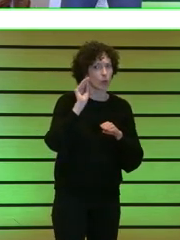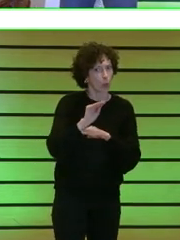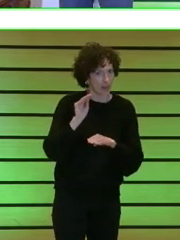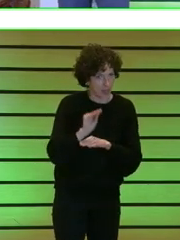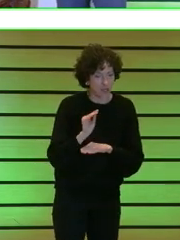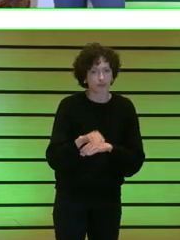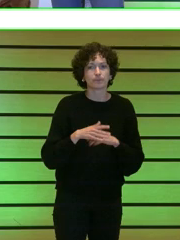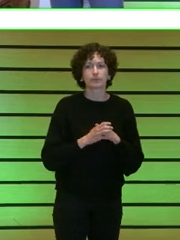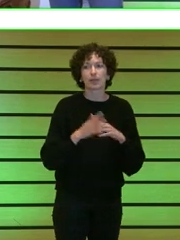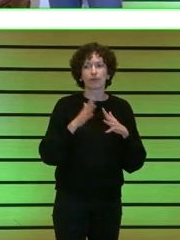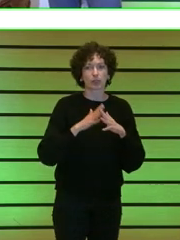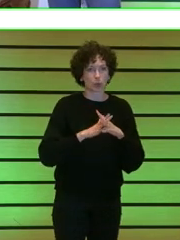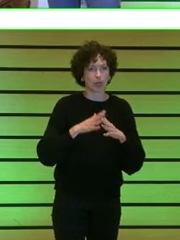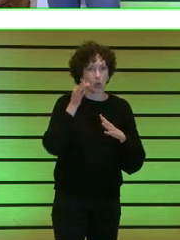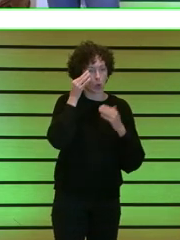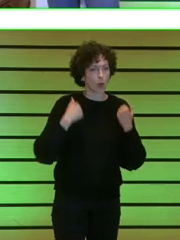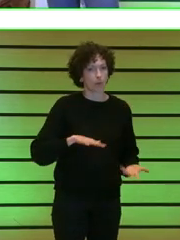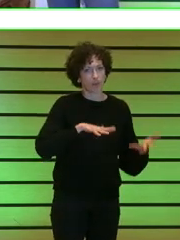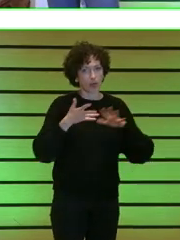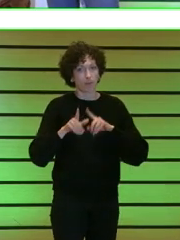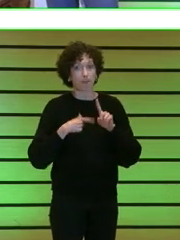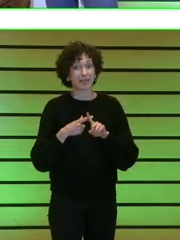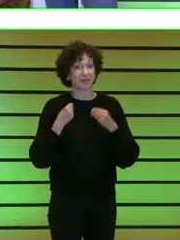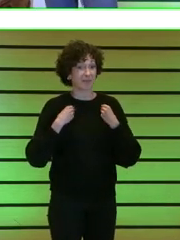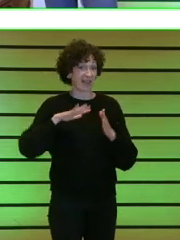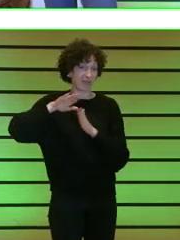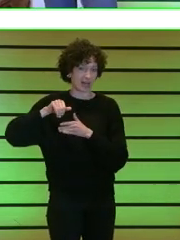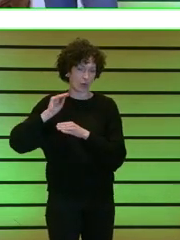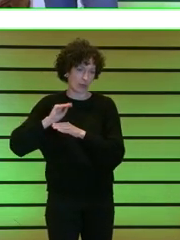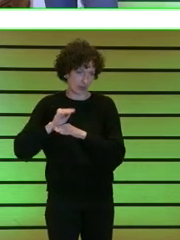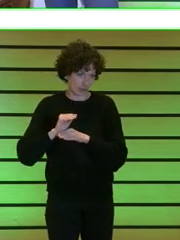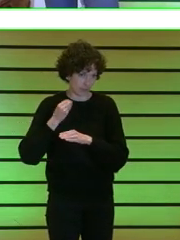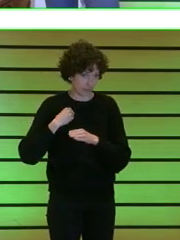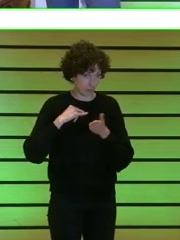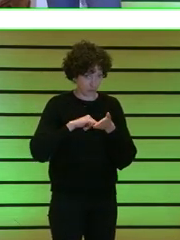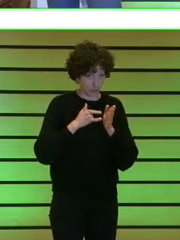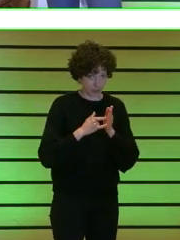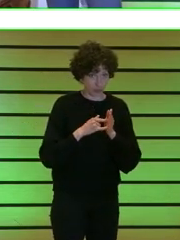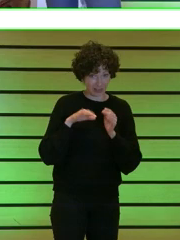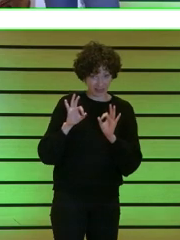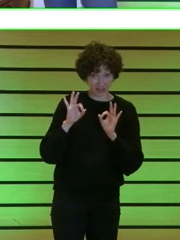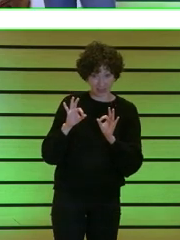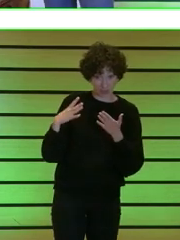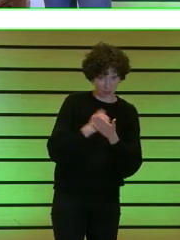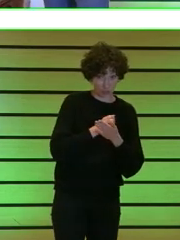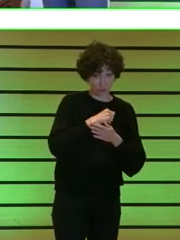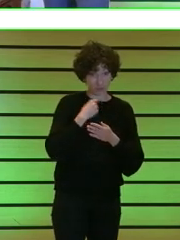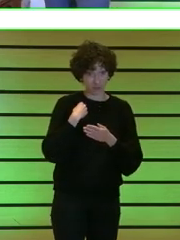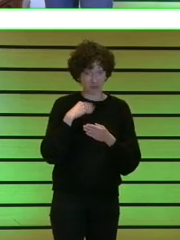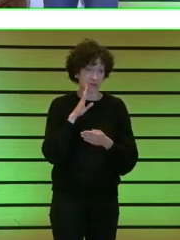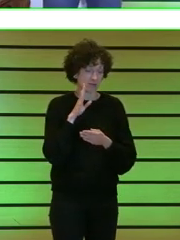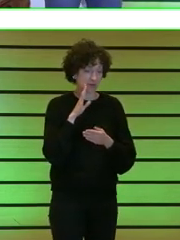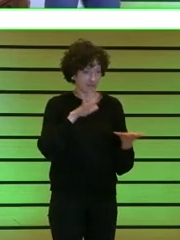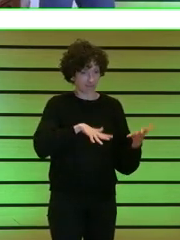infraestructura humanizada y cuidados al final de la vida de estos es de lo que va el proyecto UCI de hacer todo esto realidad la sociedad